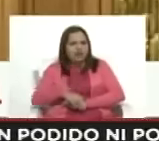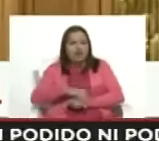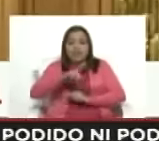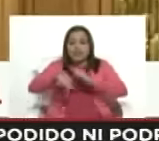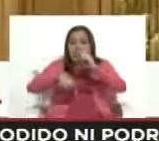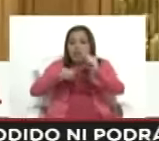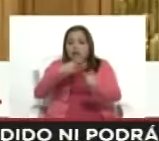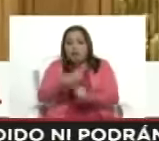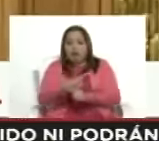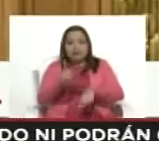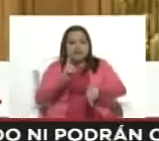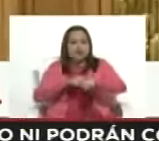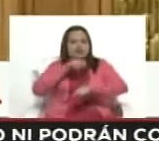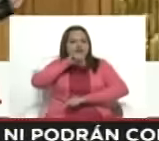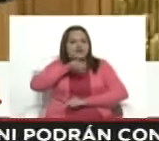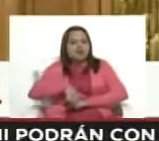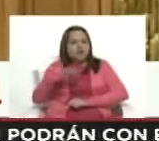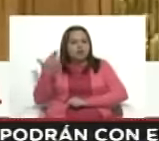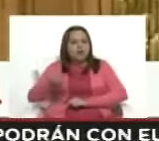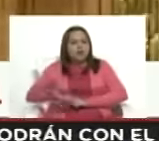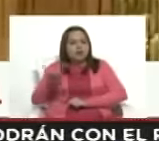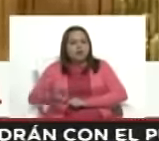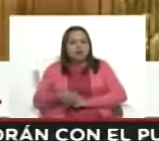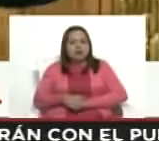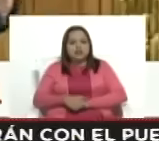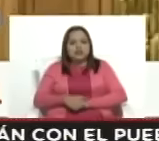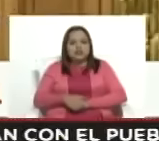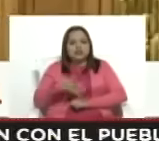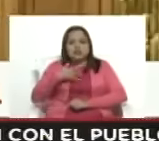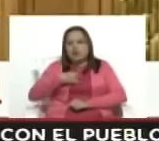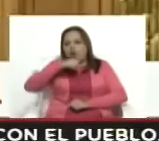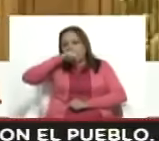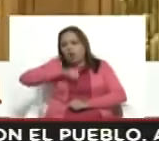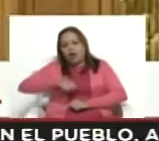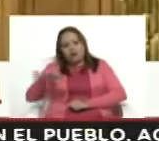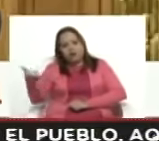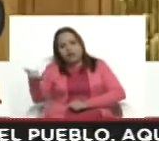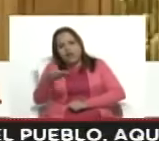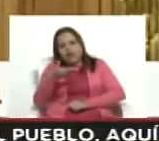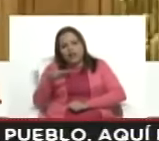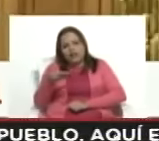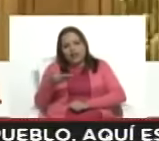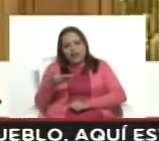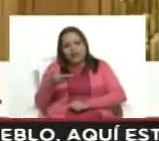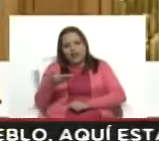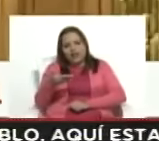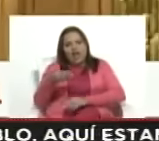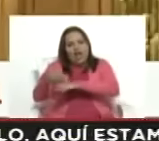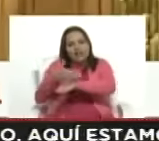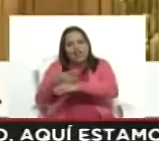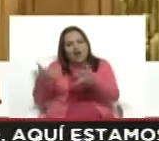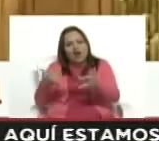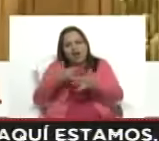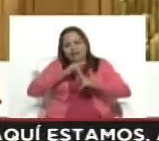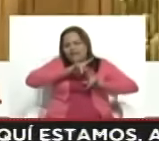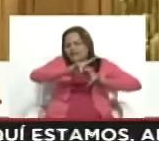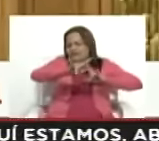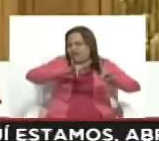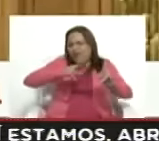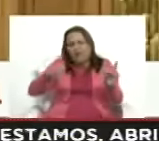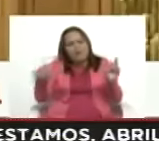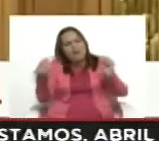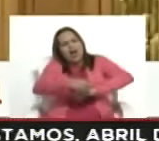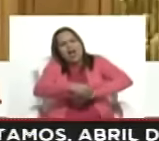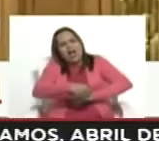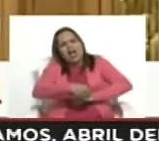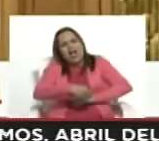jornada memorable histórica, si los amaba, antes, ahora los amo mucho más.